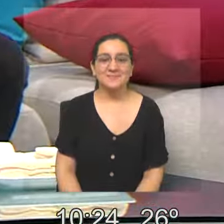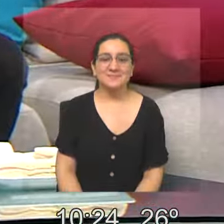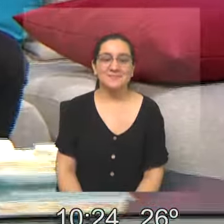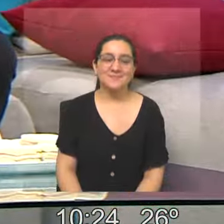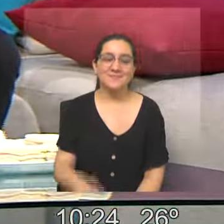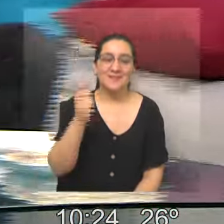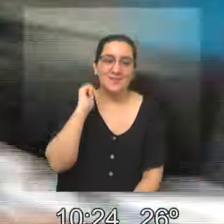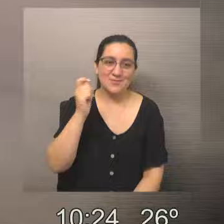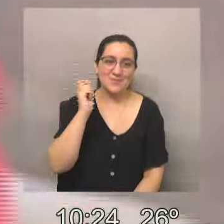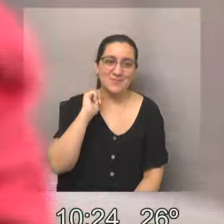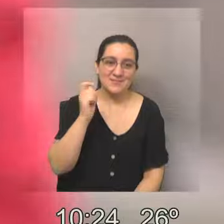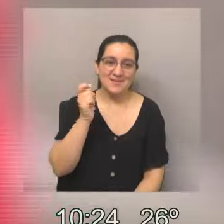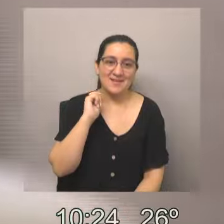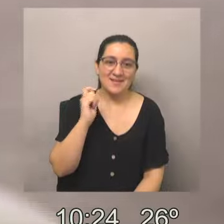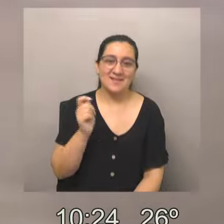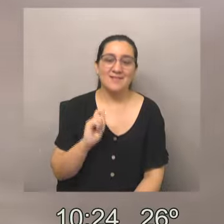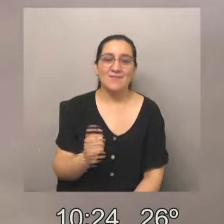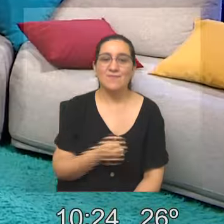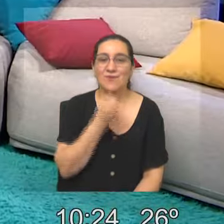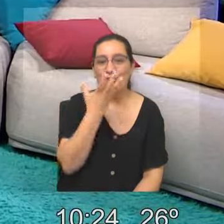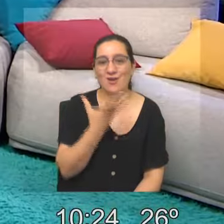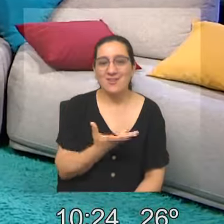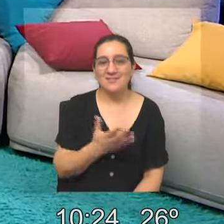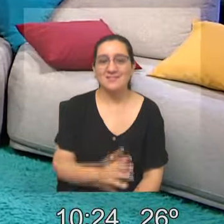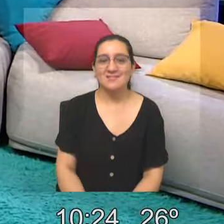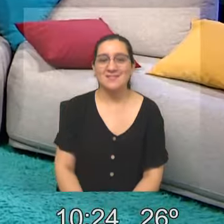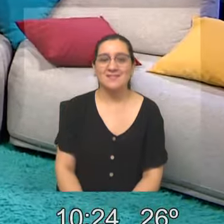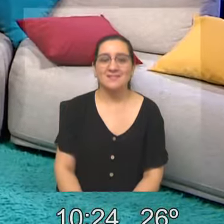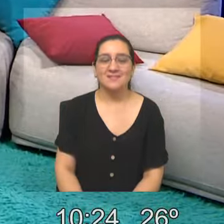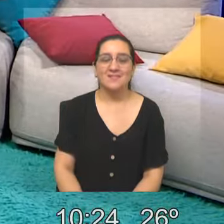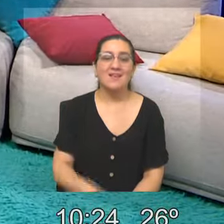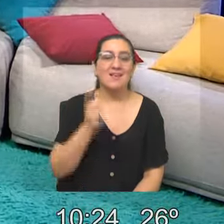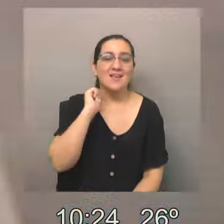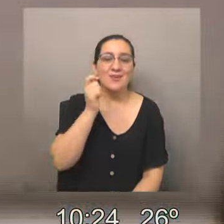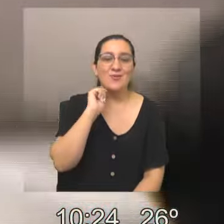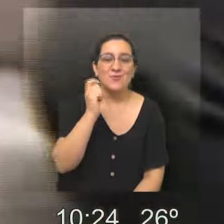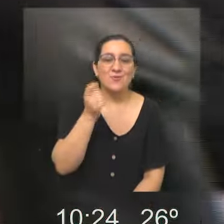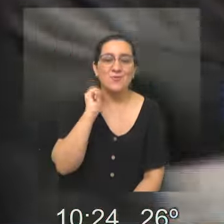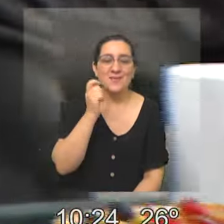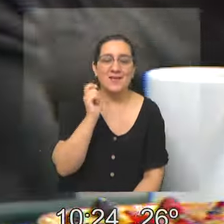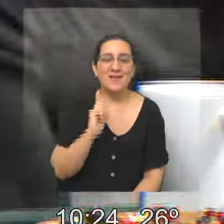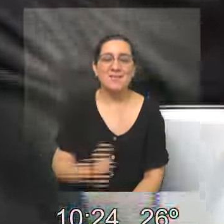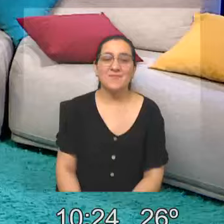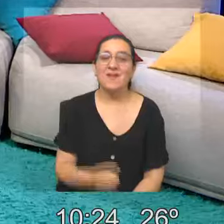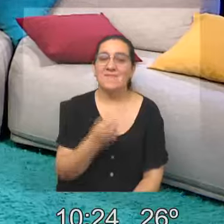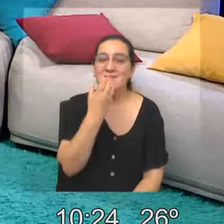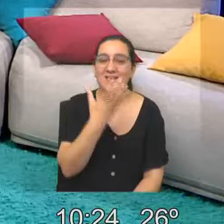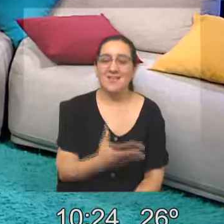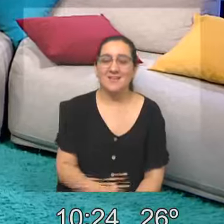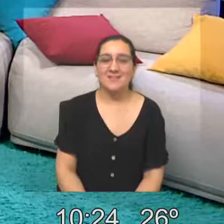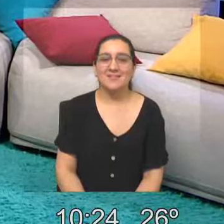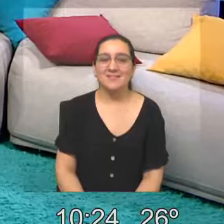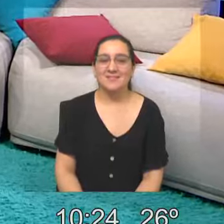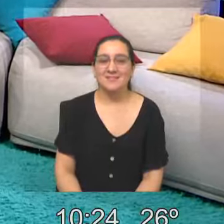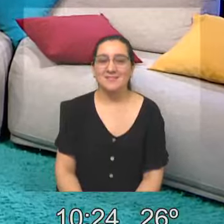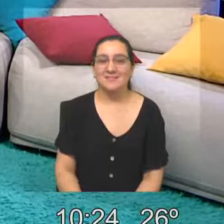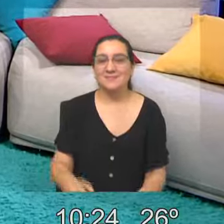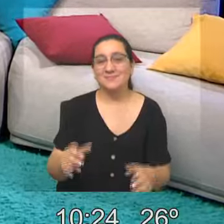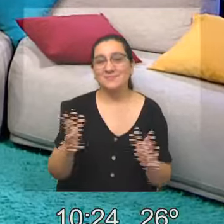feliz. Que lo cumpla, Florencia. Que lo cumpla.